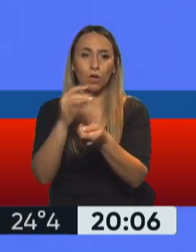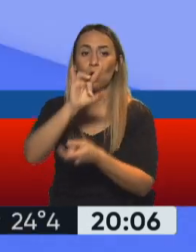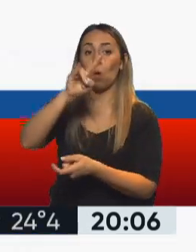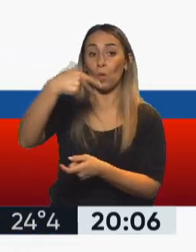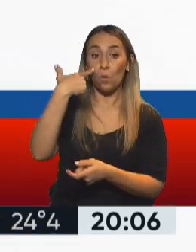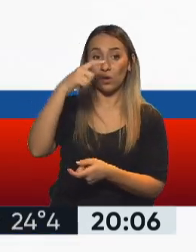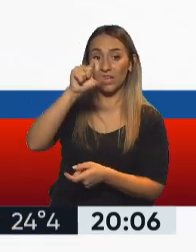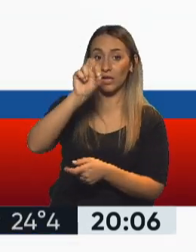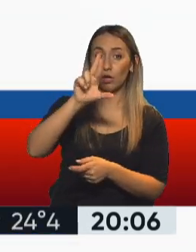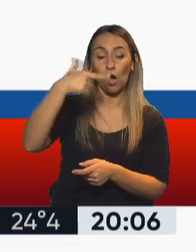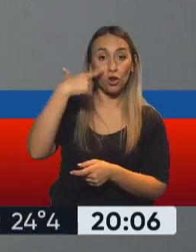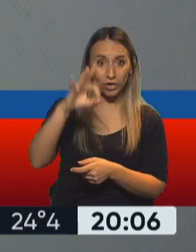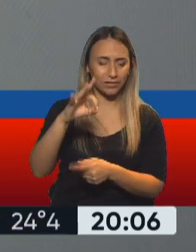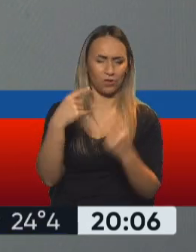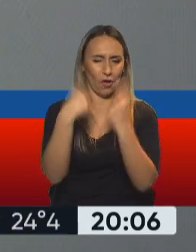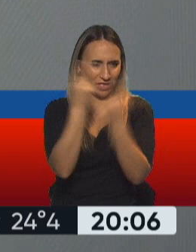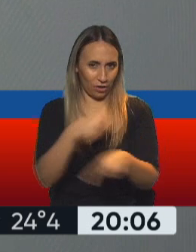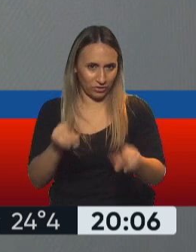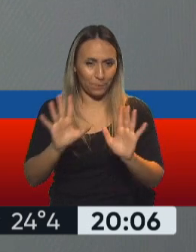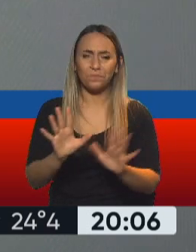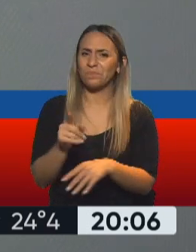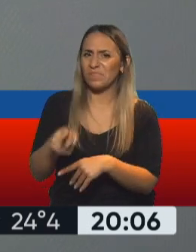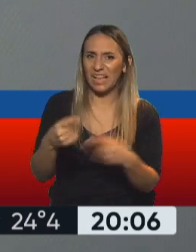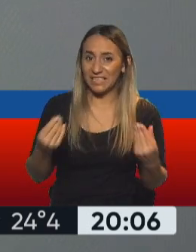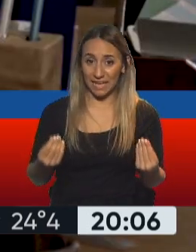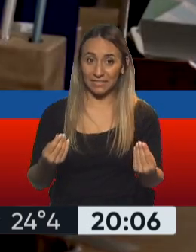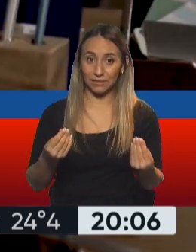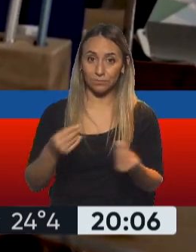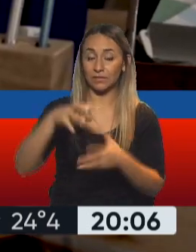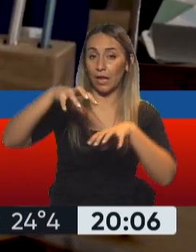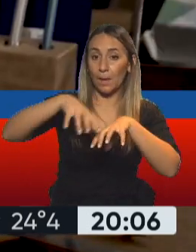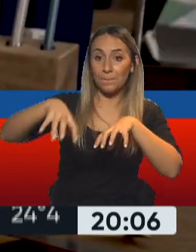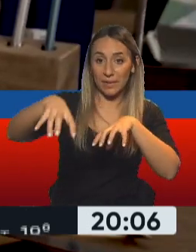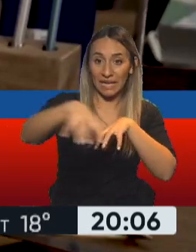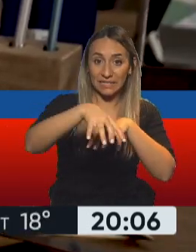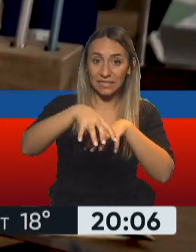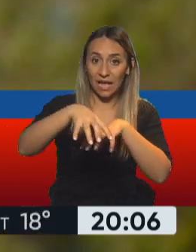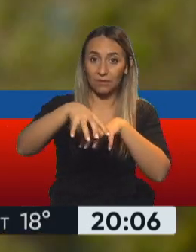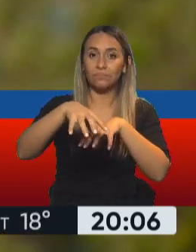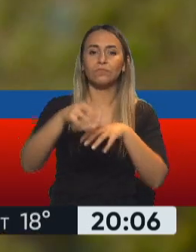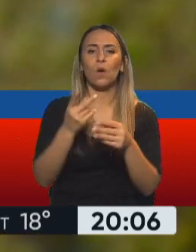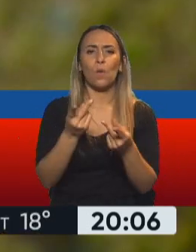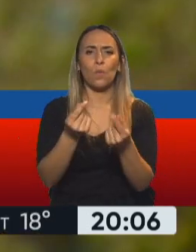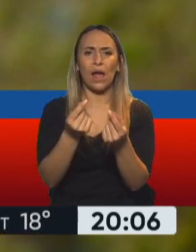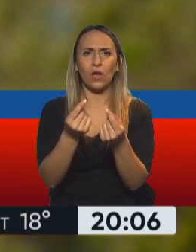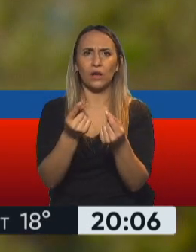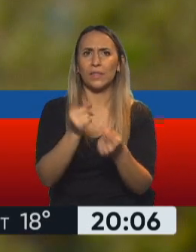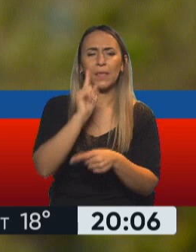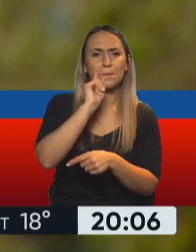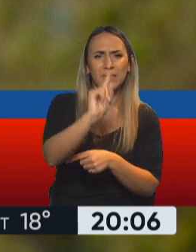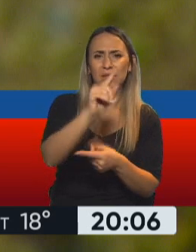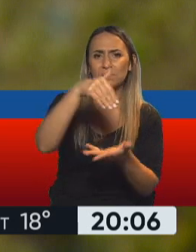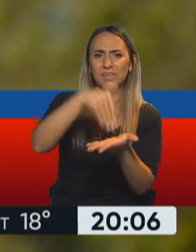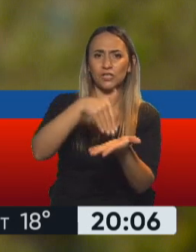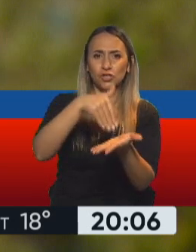cosa. Hoy se conoce como unicornio aquellas compañías, empresas que logran ser valorizadas en más de